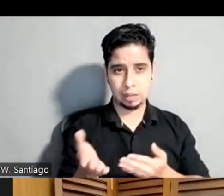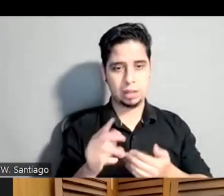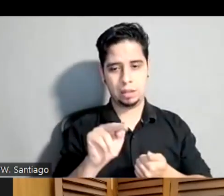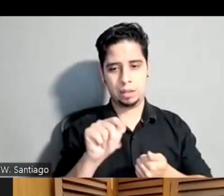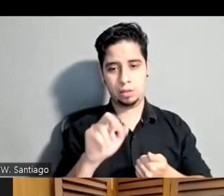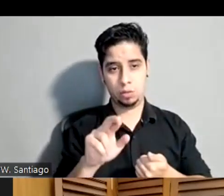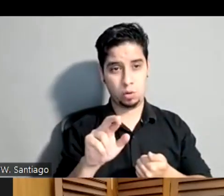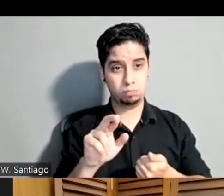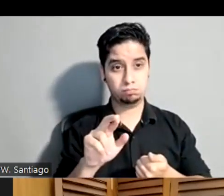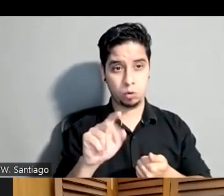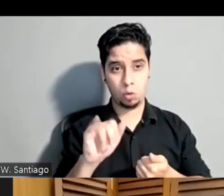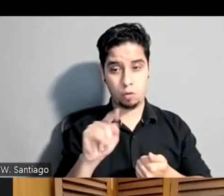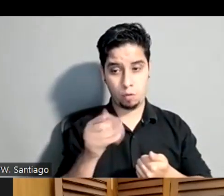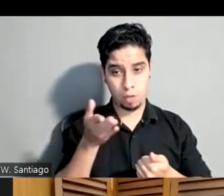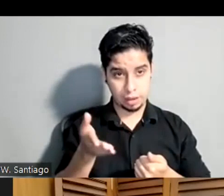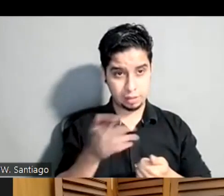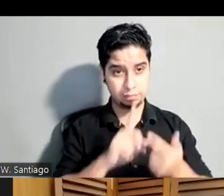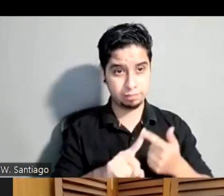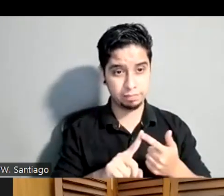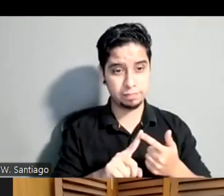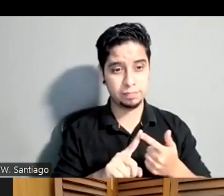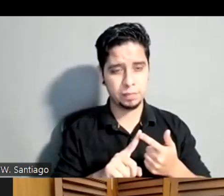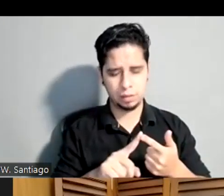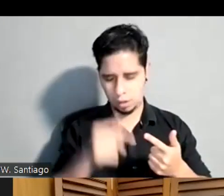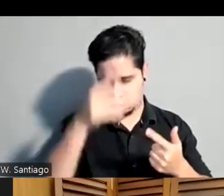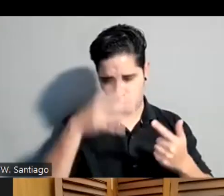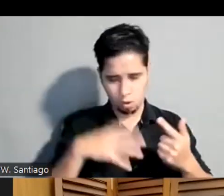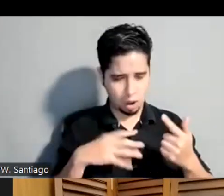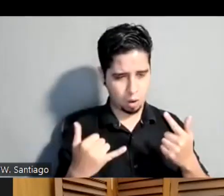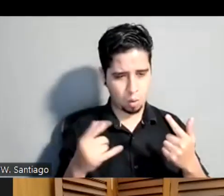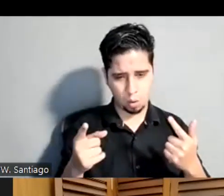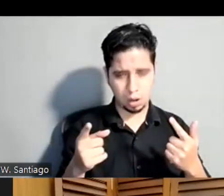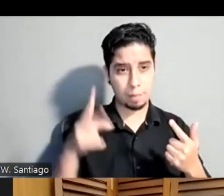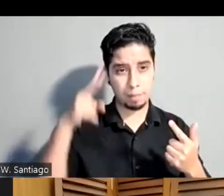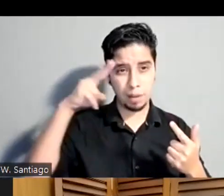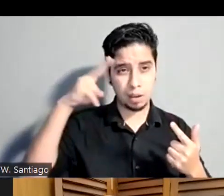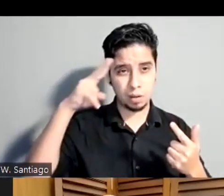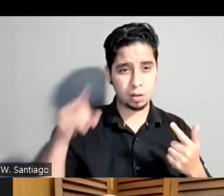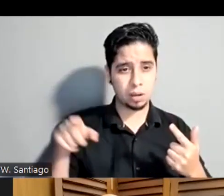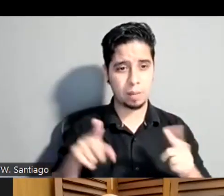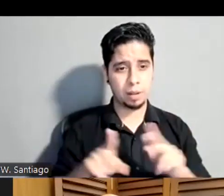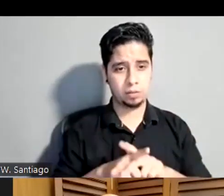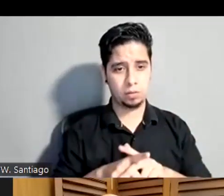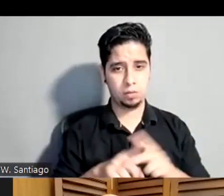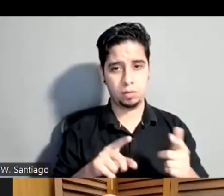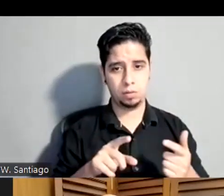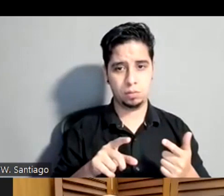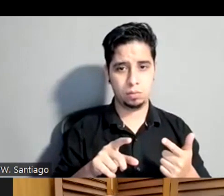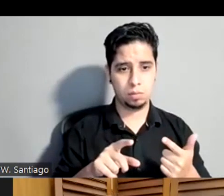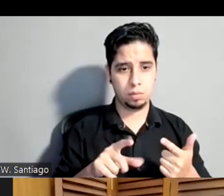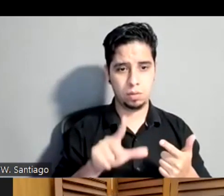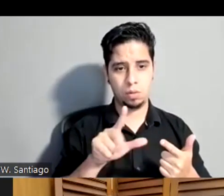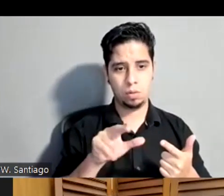Rodulfo. Me acuerdo este muchacho que está ahora en México y que salió en una serie. Luis Roberto